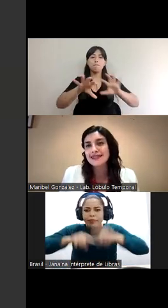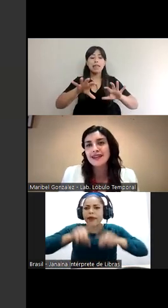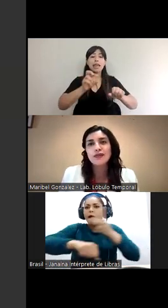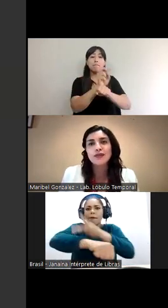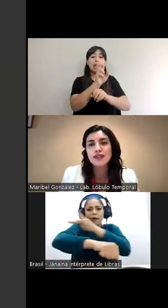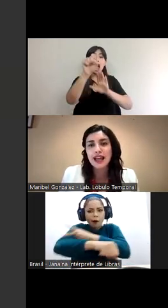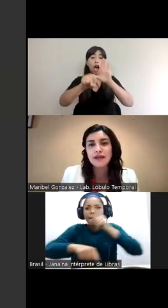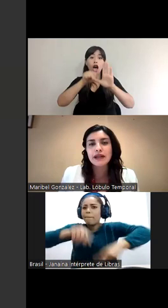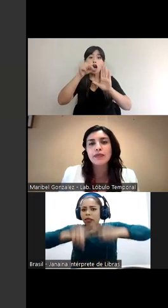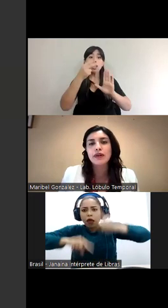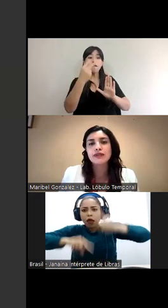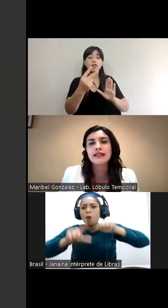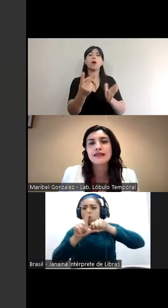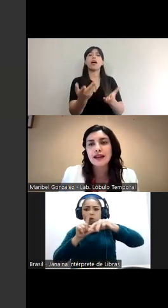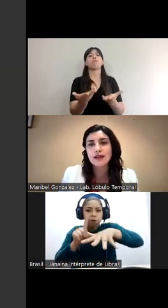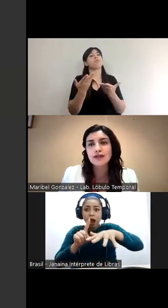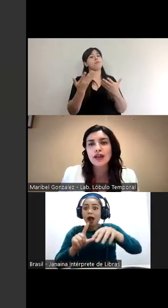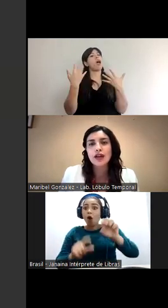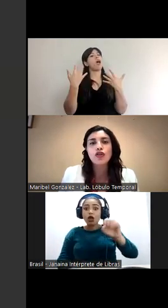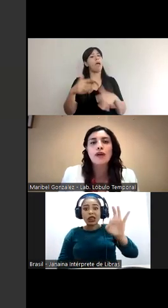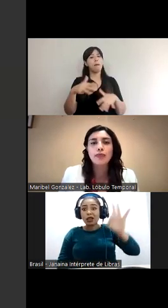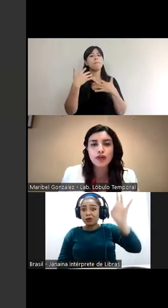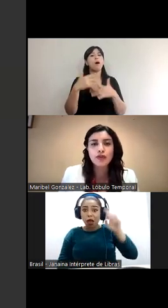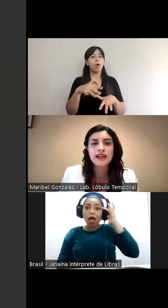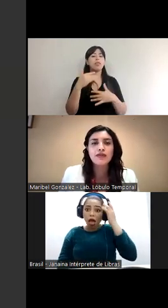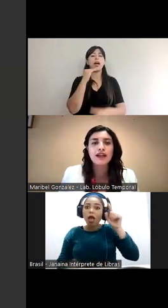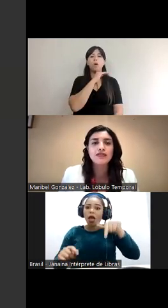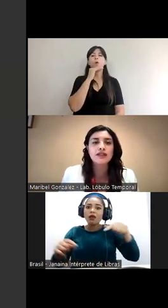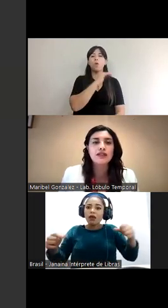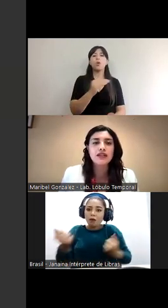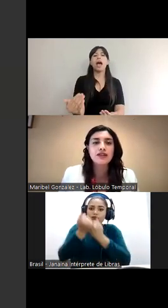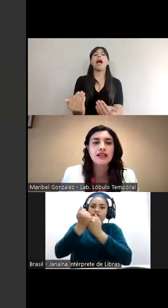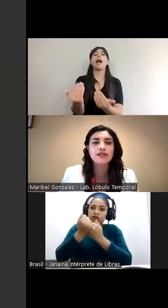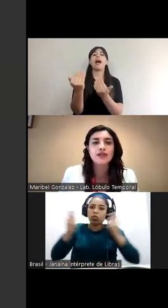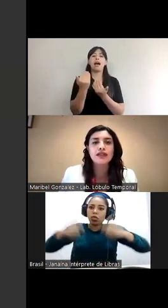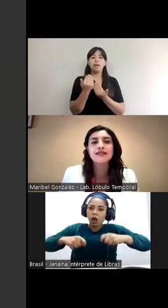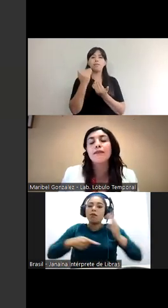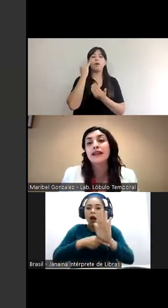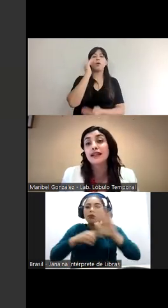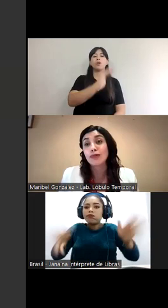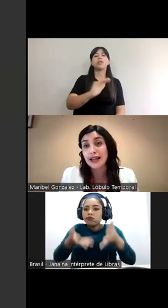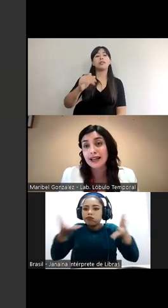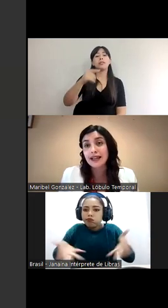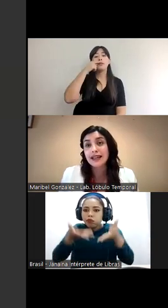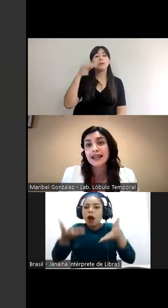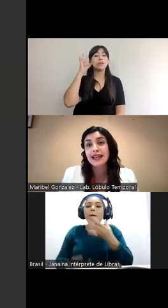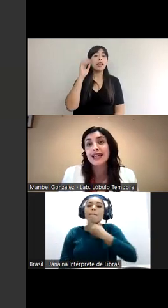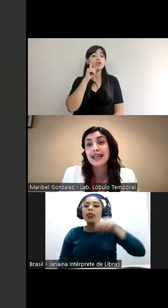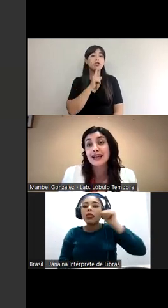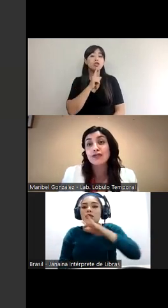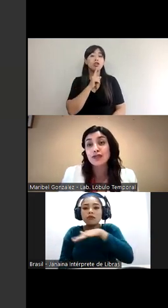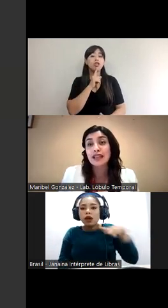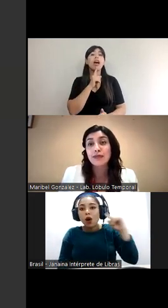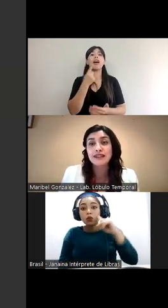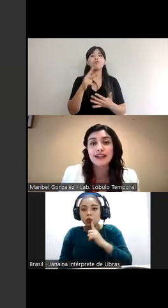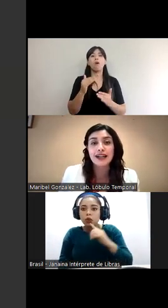es crucial para poder utilizarlos como apoyo para la educación de los niños y niñas sordas, en particular en el área